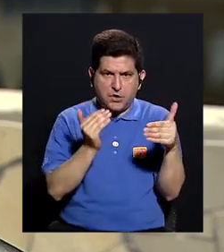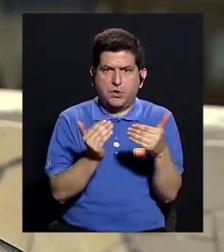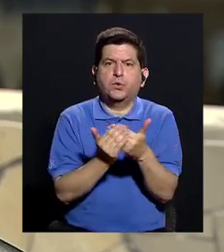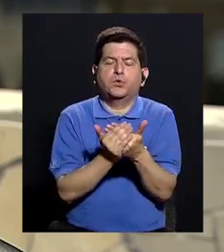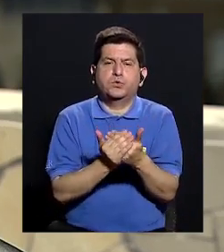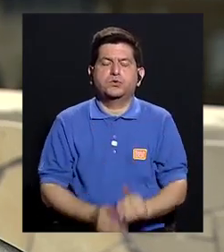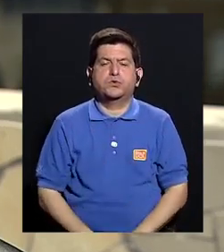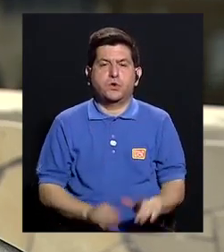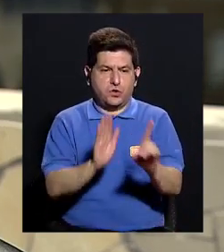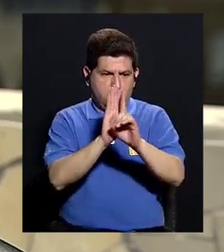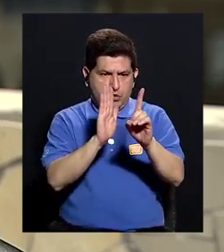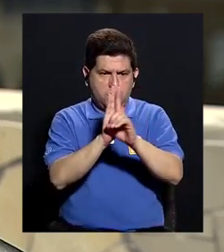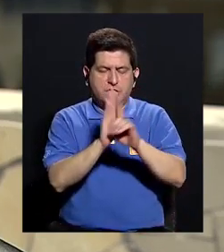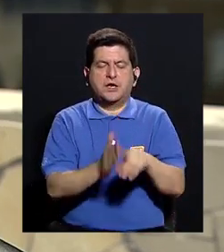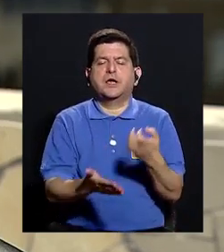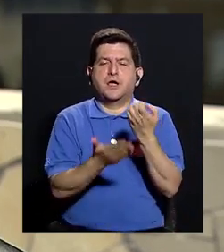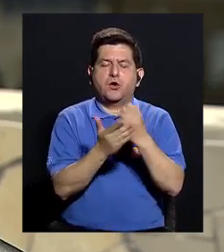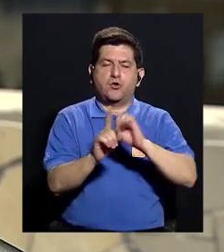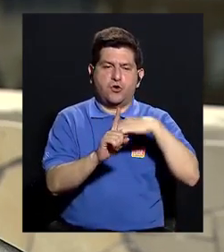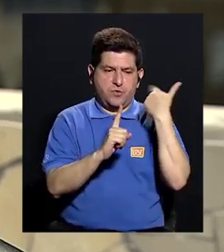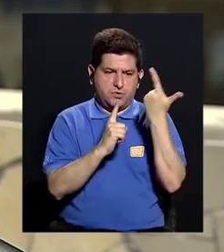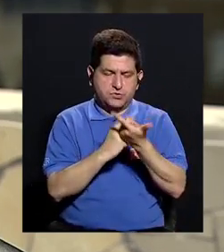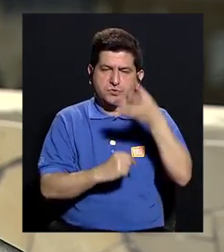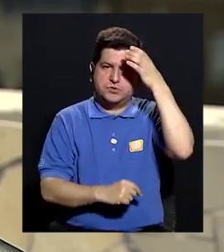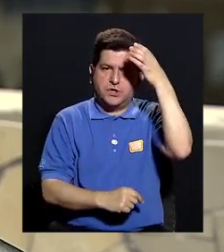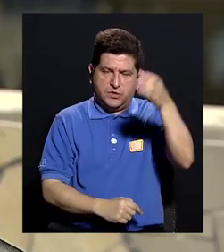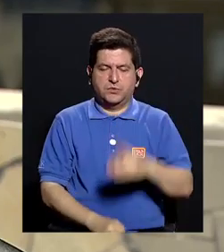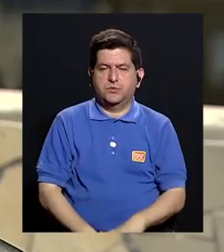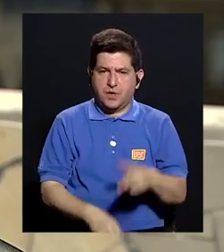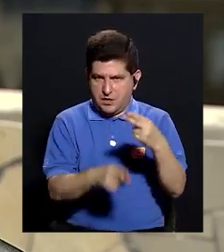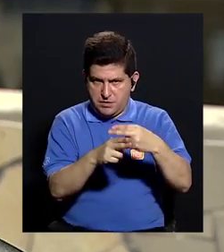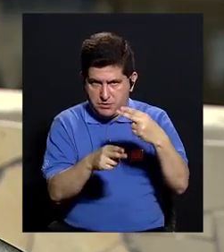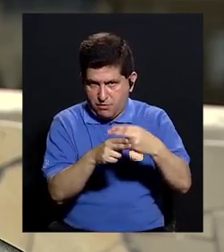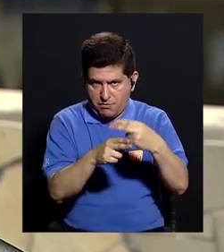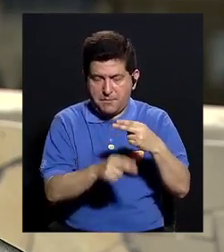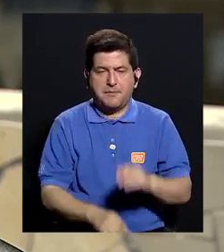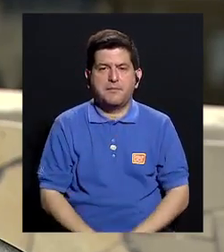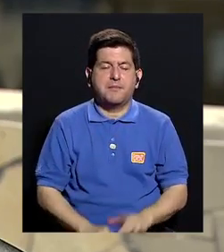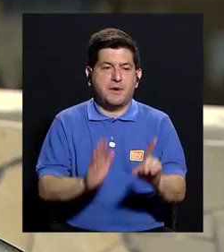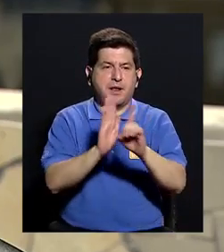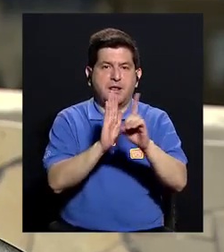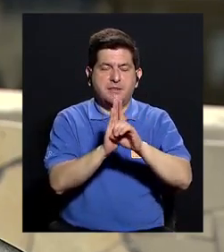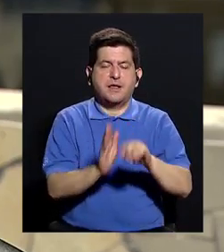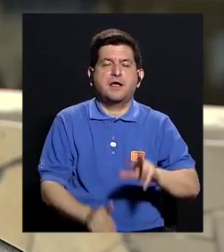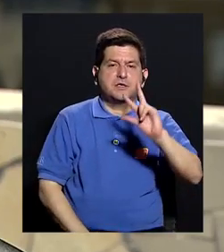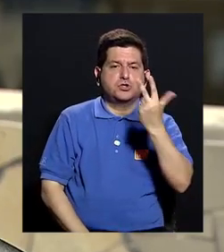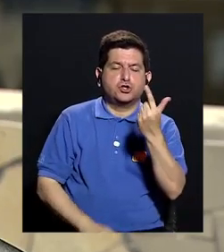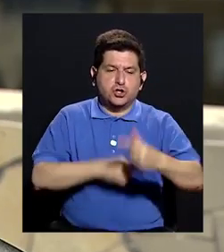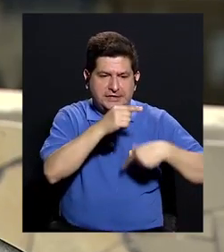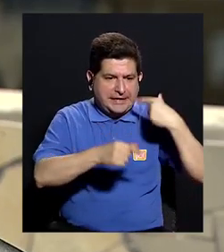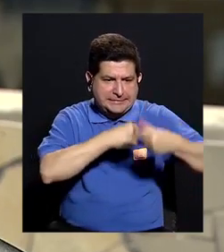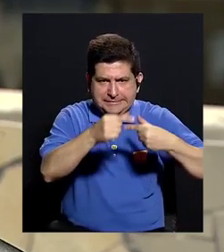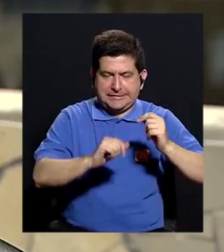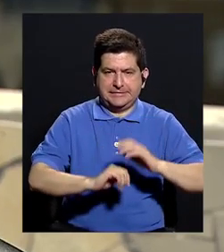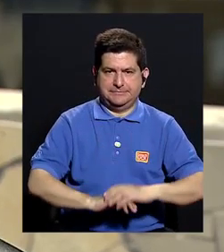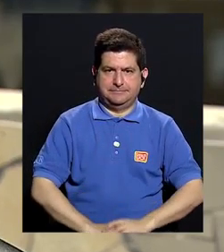todos los derechos económicos sociales y culturales que se llaman que son los derechos de la tercera generación